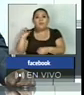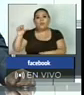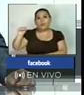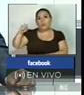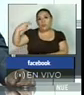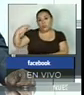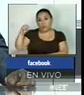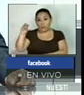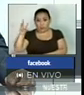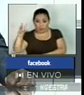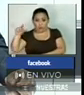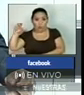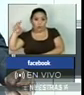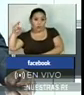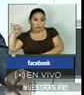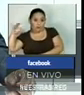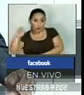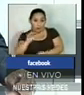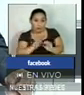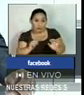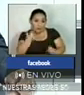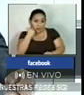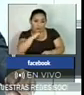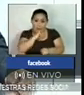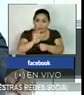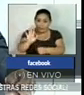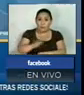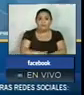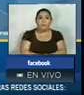tóxico y de la enfermedad infantil de Kawasaki.